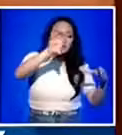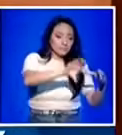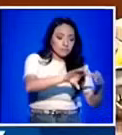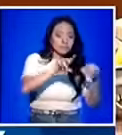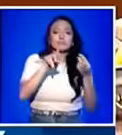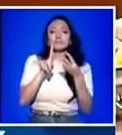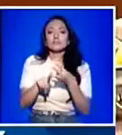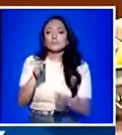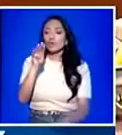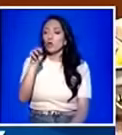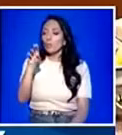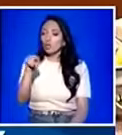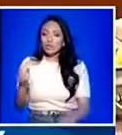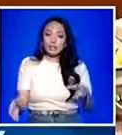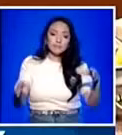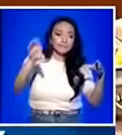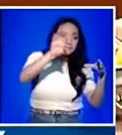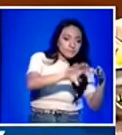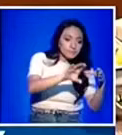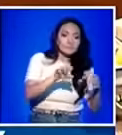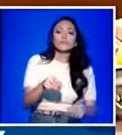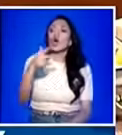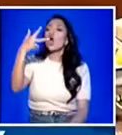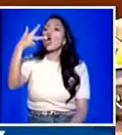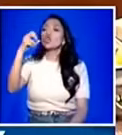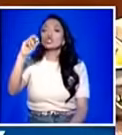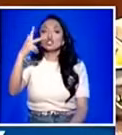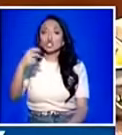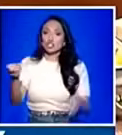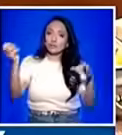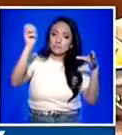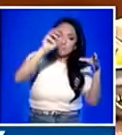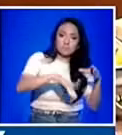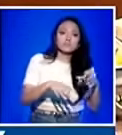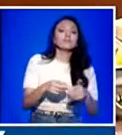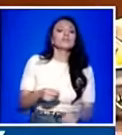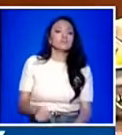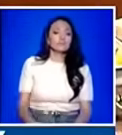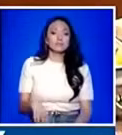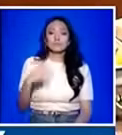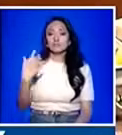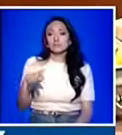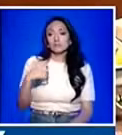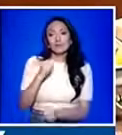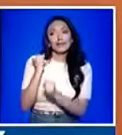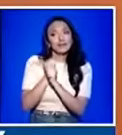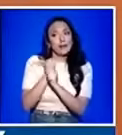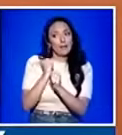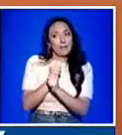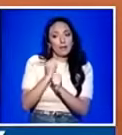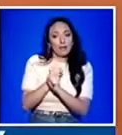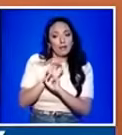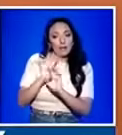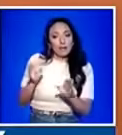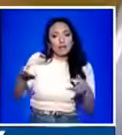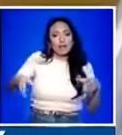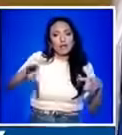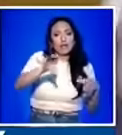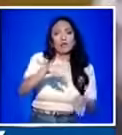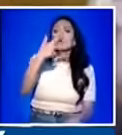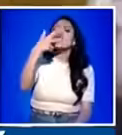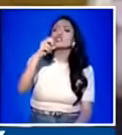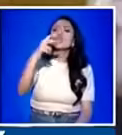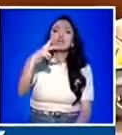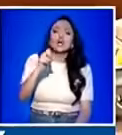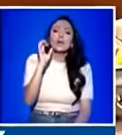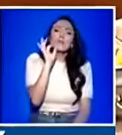mote, chocho, por favor. Chocho pelado, ¿no? Chocho pelado. Esto es laborioso. Sí. Laboriosa es. Es muy laboriosa,